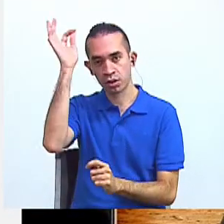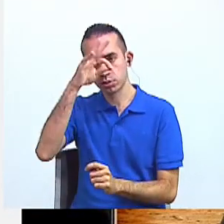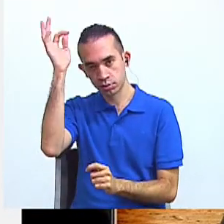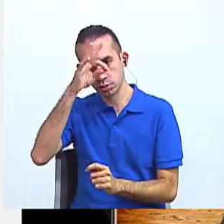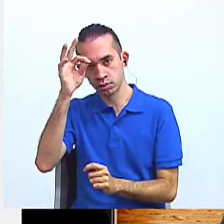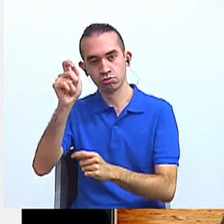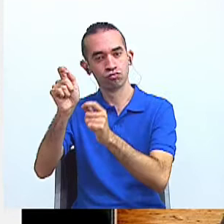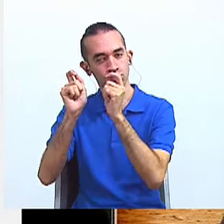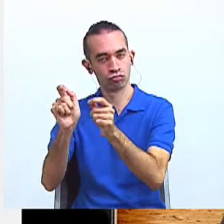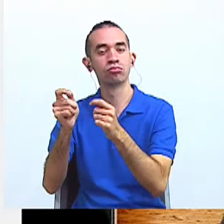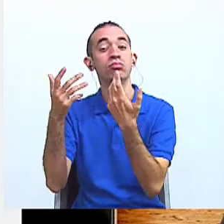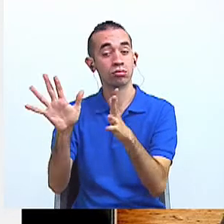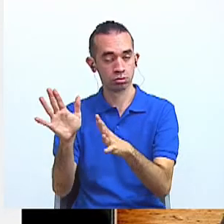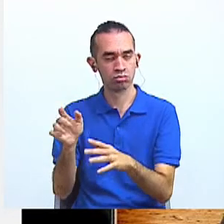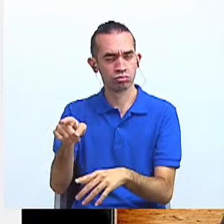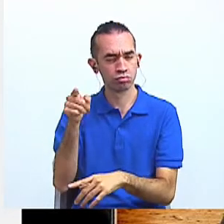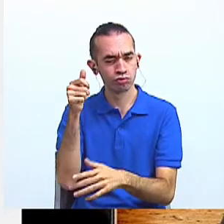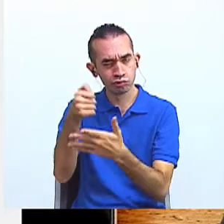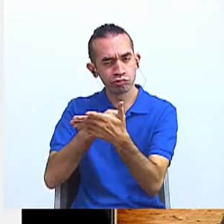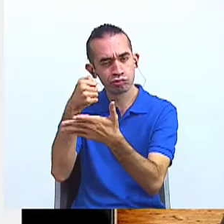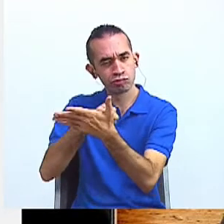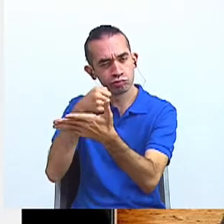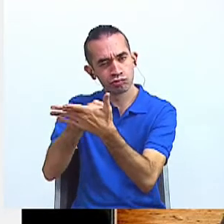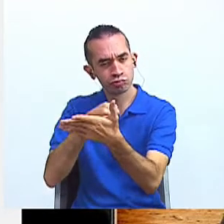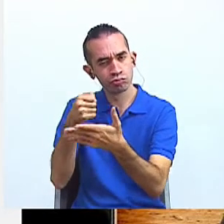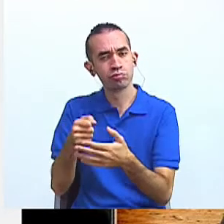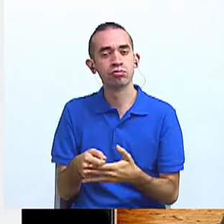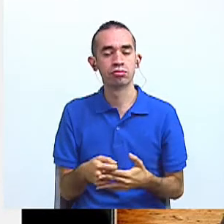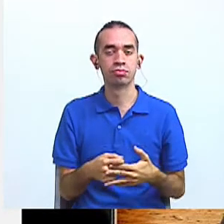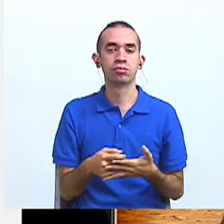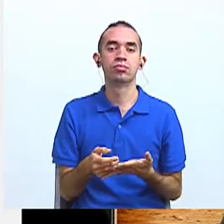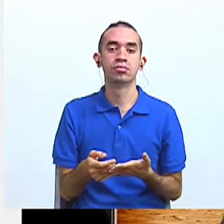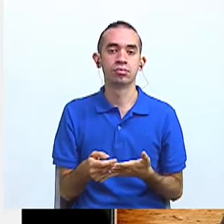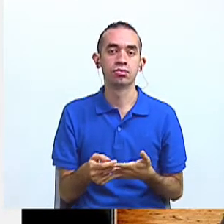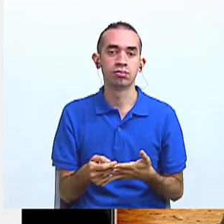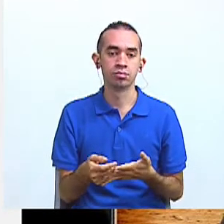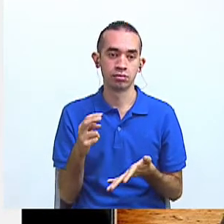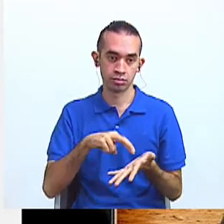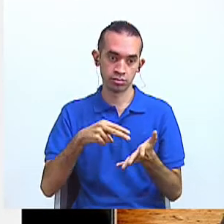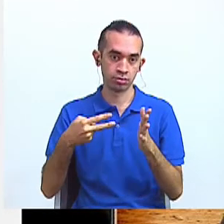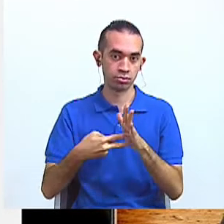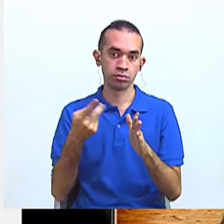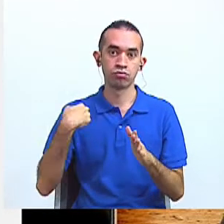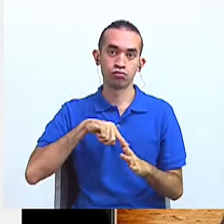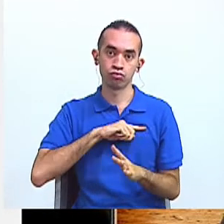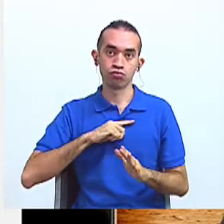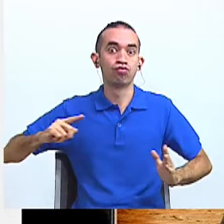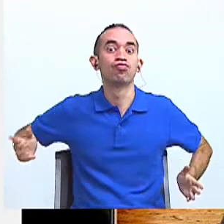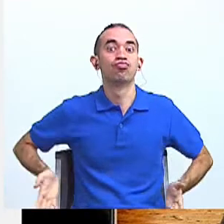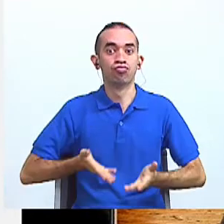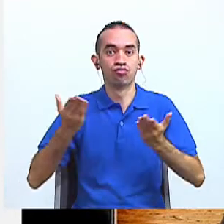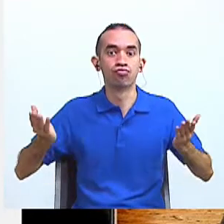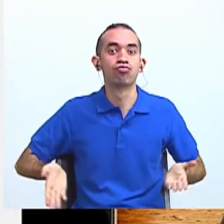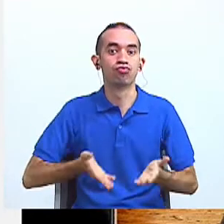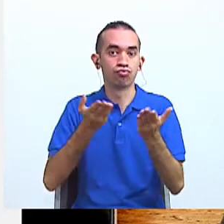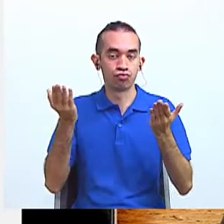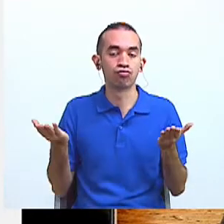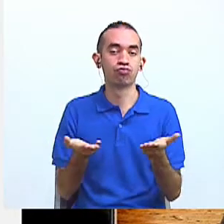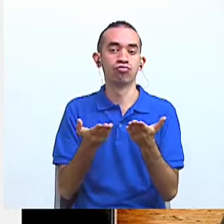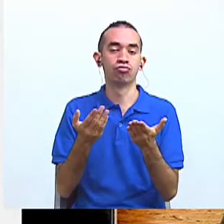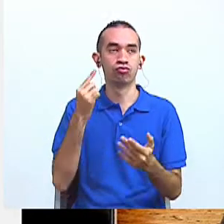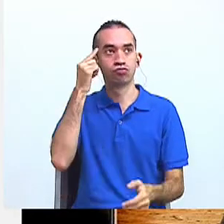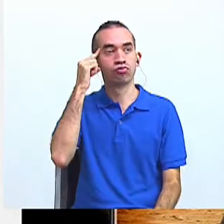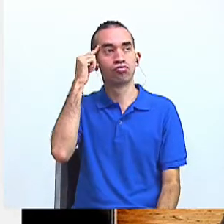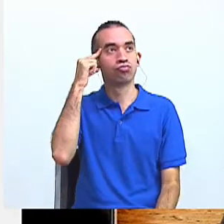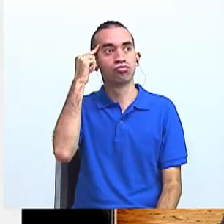filosofía educativa. Y eso es lo que nos debe promover, nos debe hacer